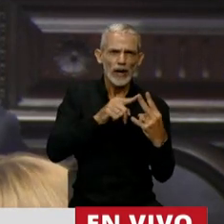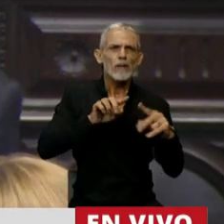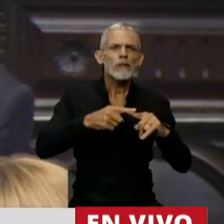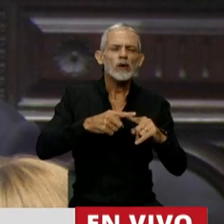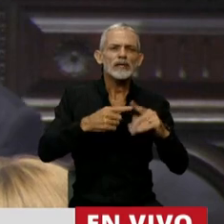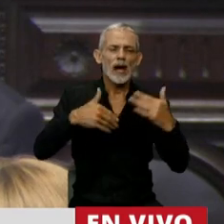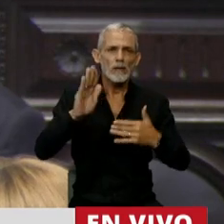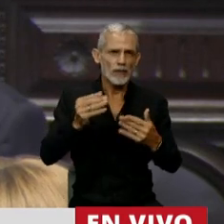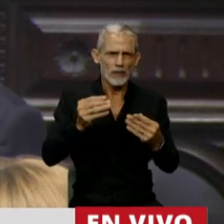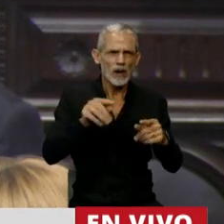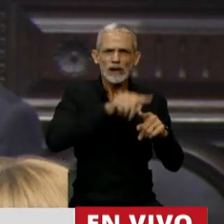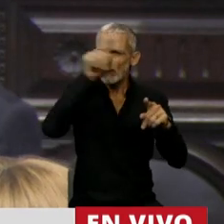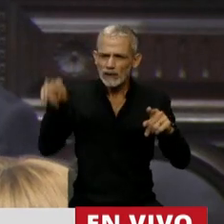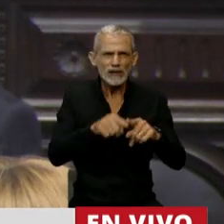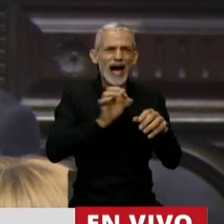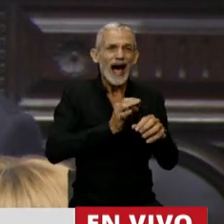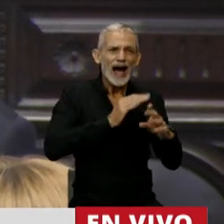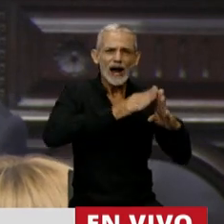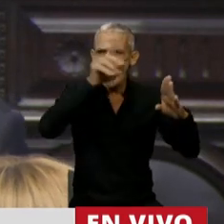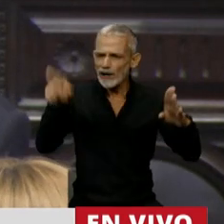política más procíclica.